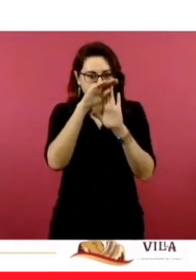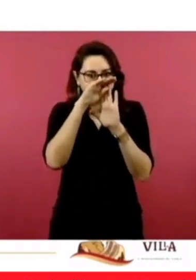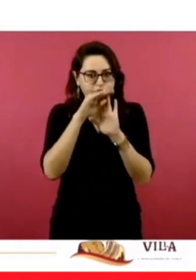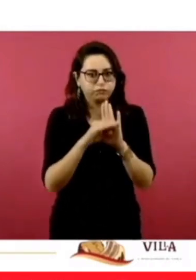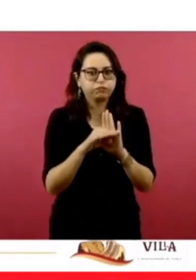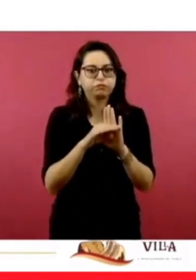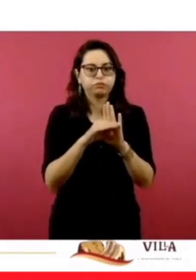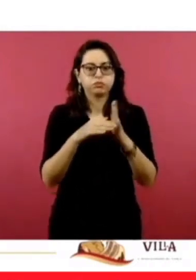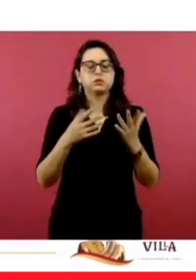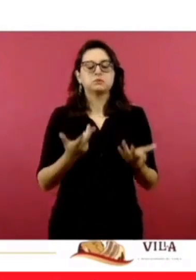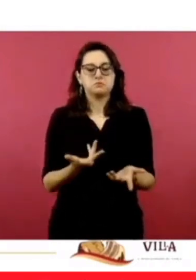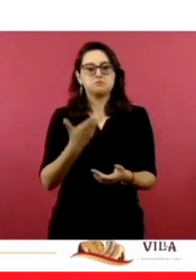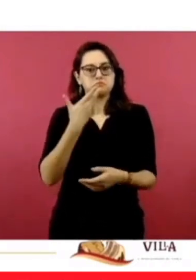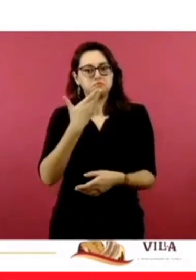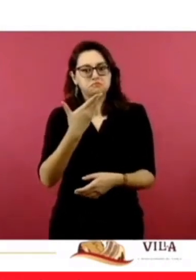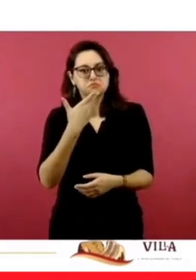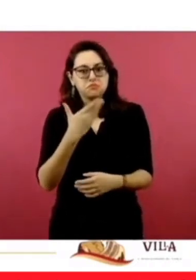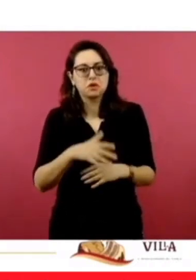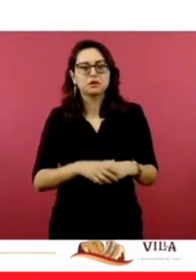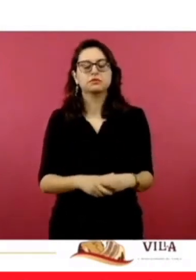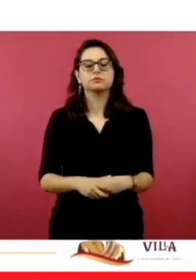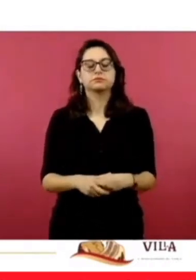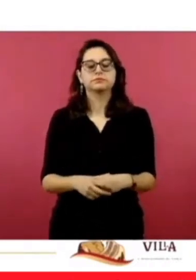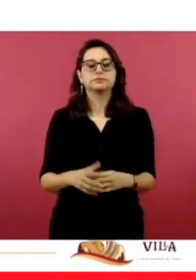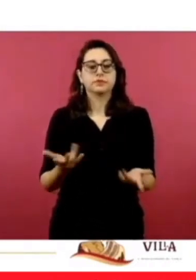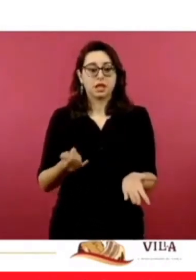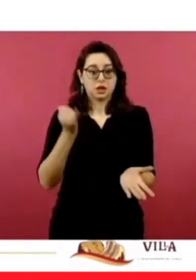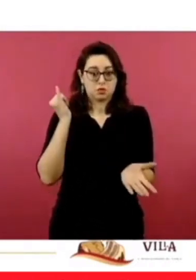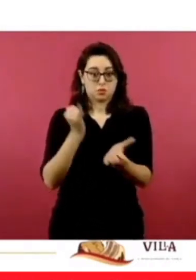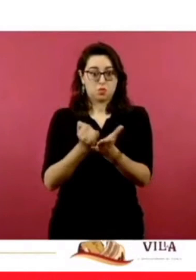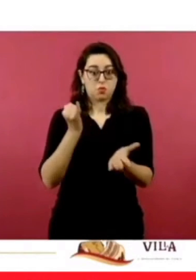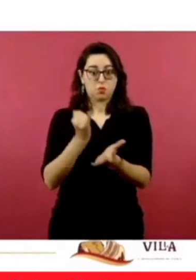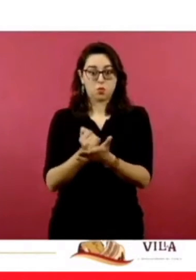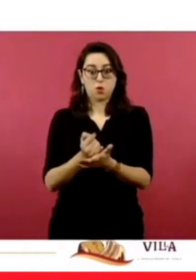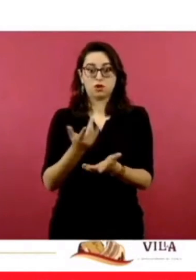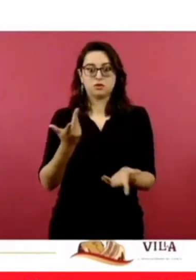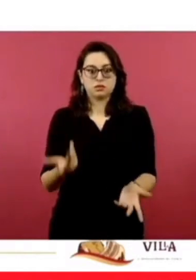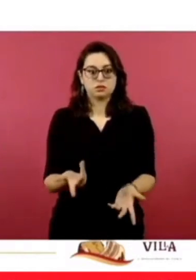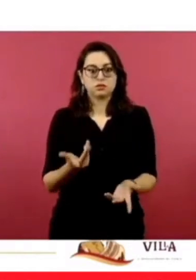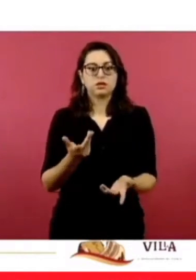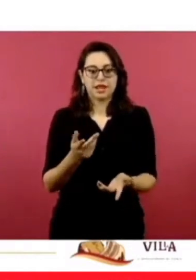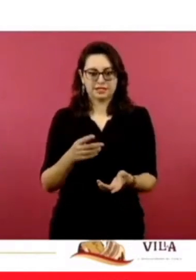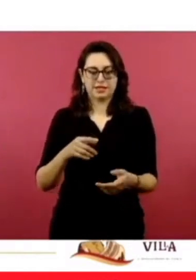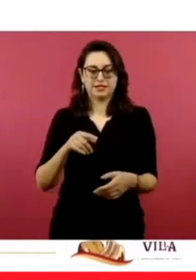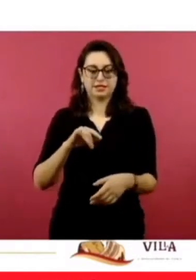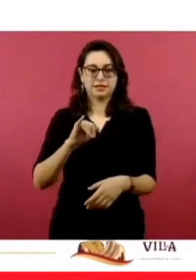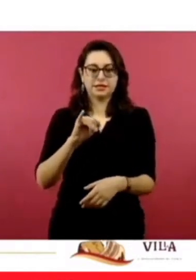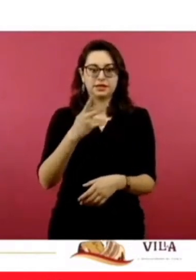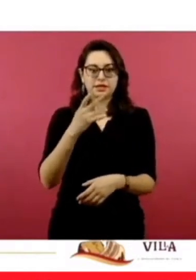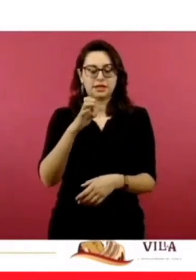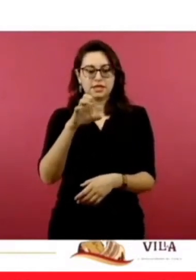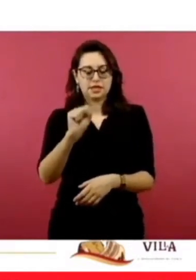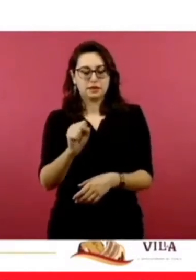$70.61 el barril. El incentivo fiscal para esta semana que está corriendo es del